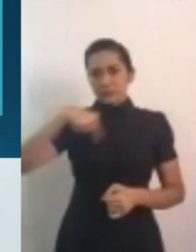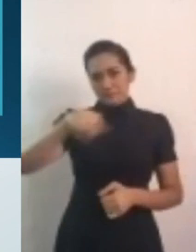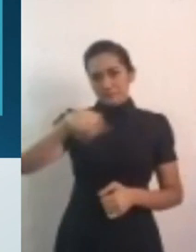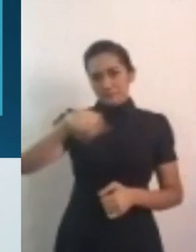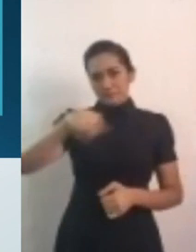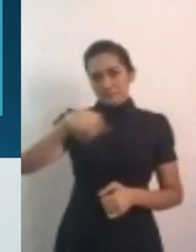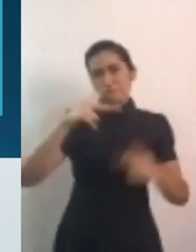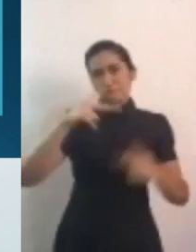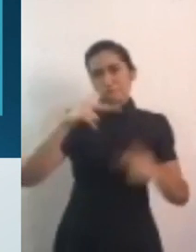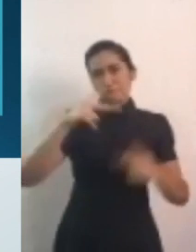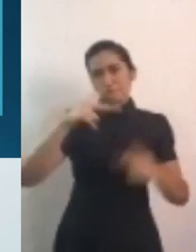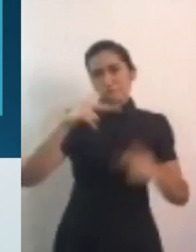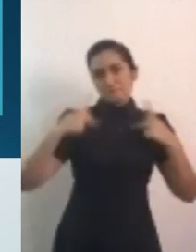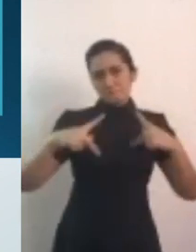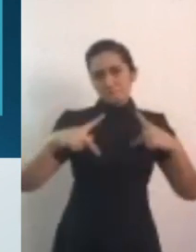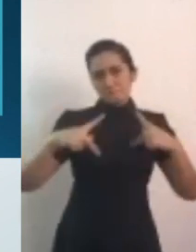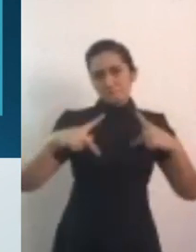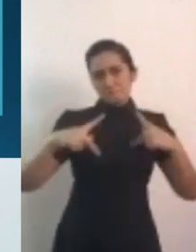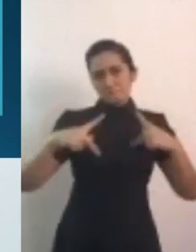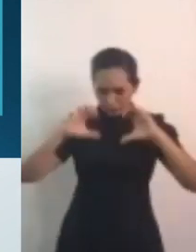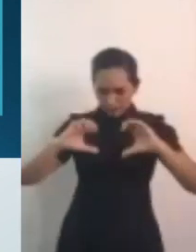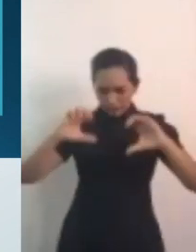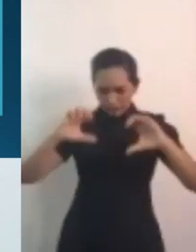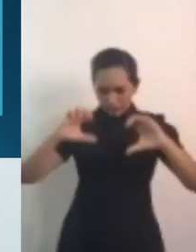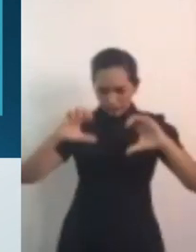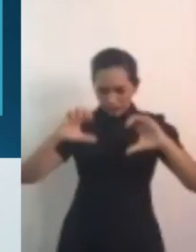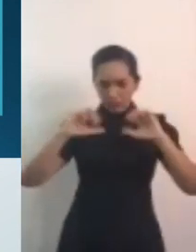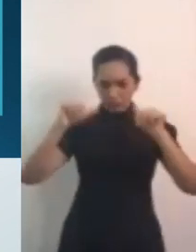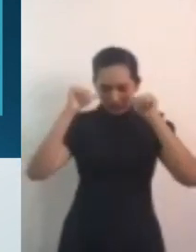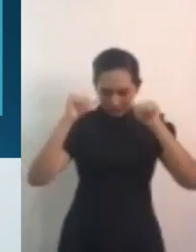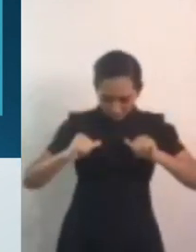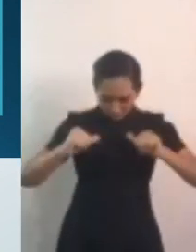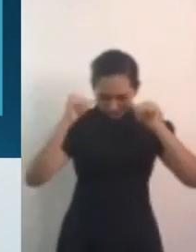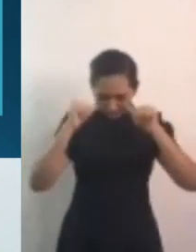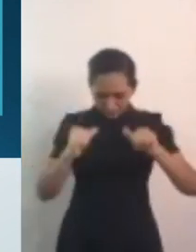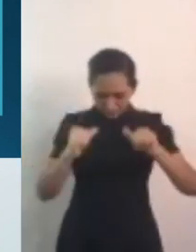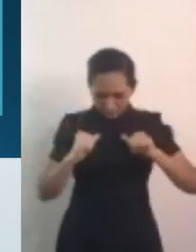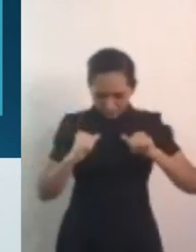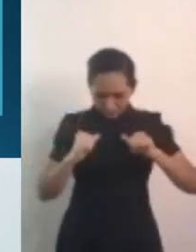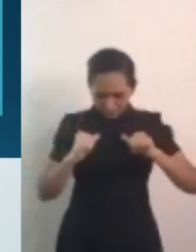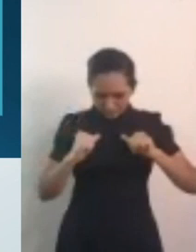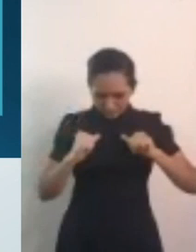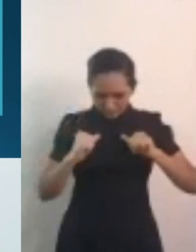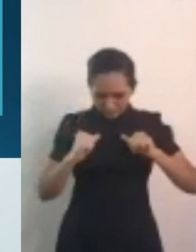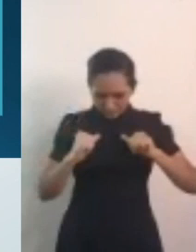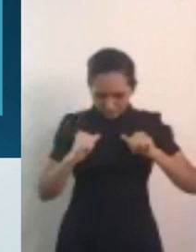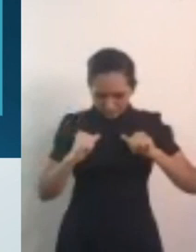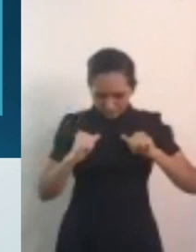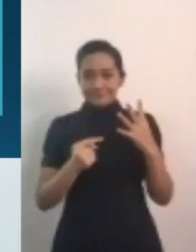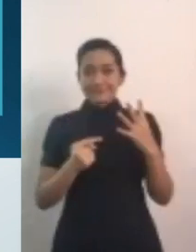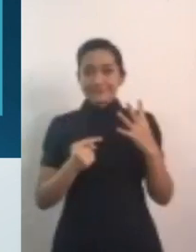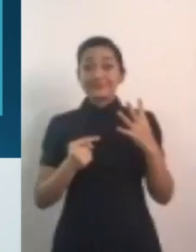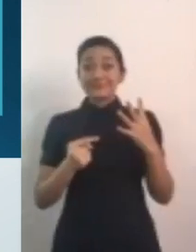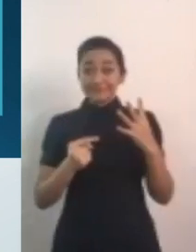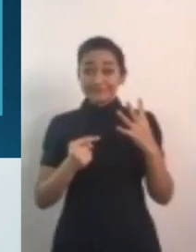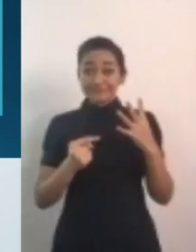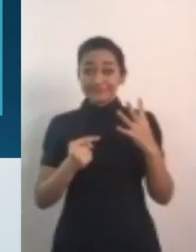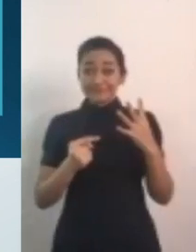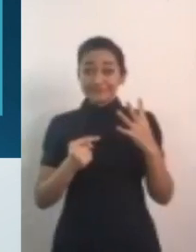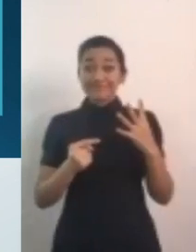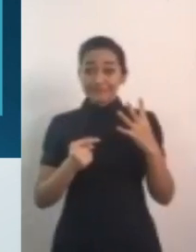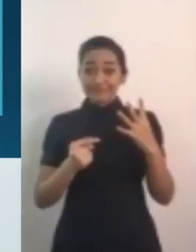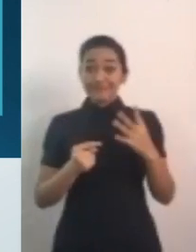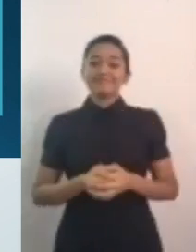vimos muy repetitiva, muy sistemáticamente y de una manera muy amplia en sectores muy amplios de